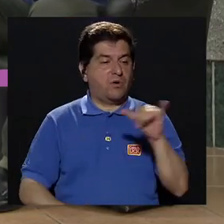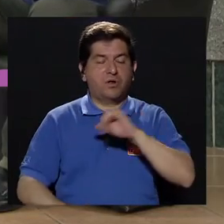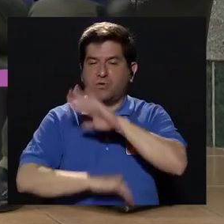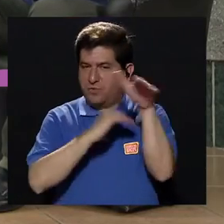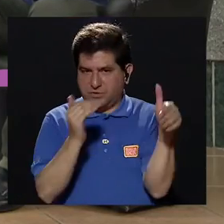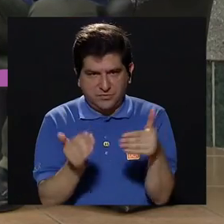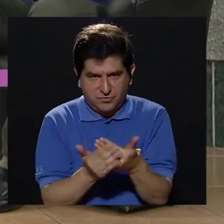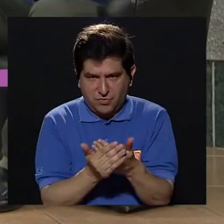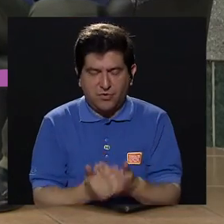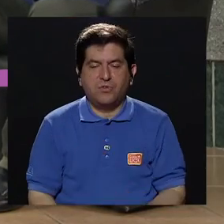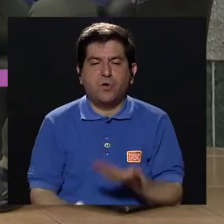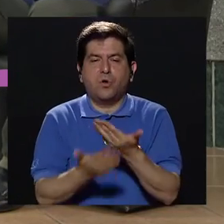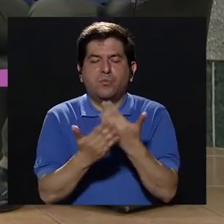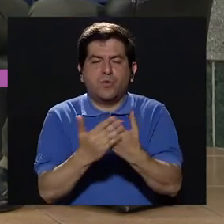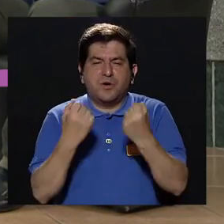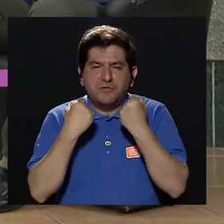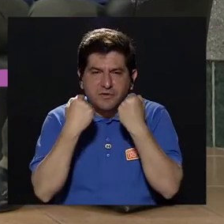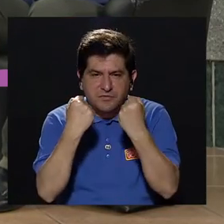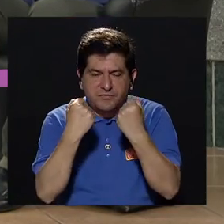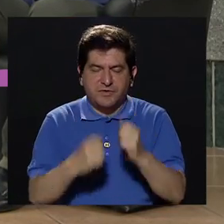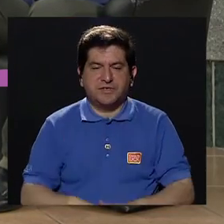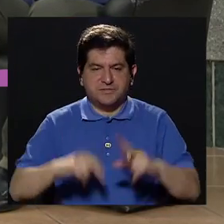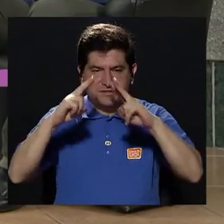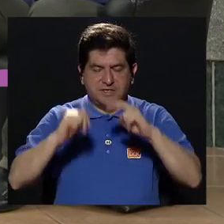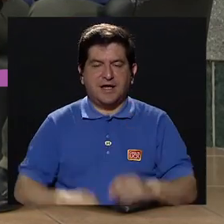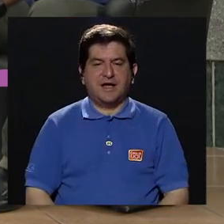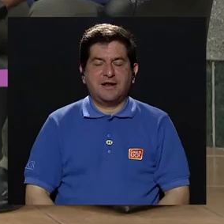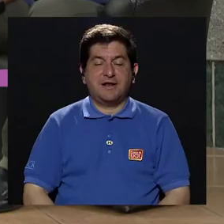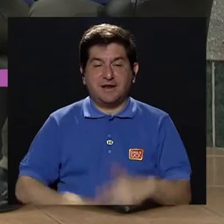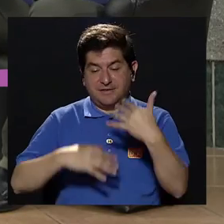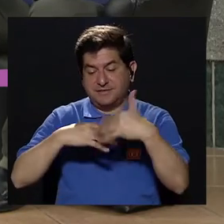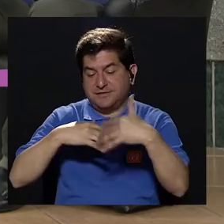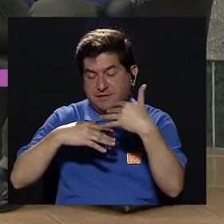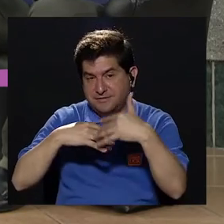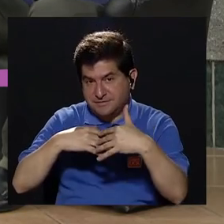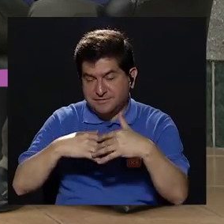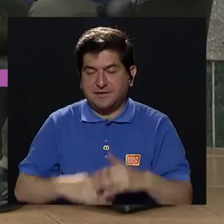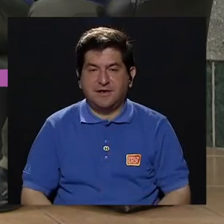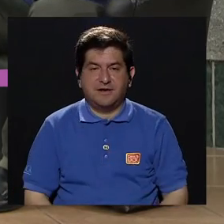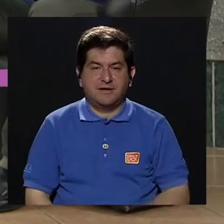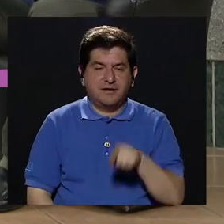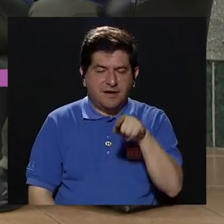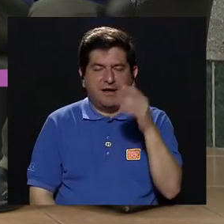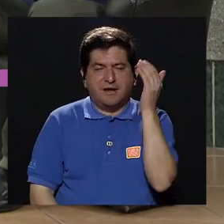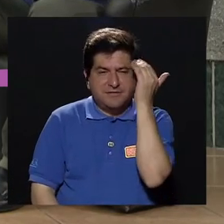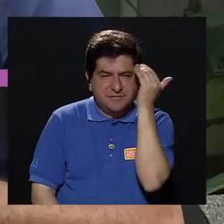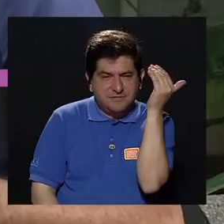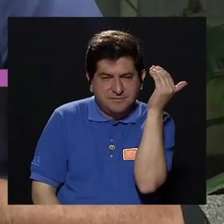así sucesivamente. Entonces, una prueba de esfuerzo, unos análisis de sangre para saber qué tipo